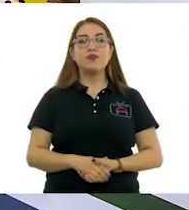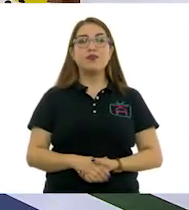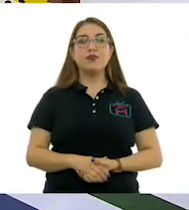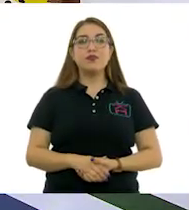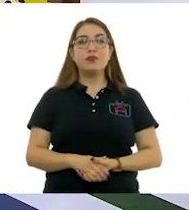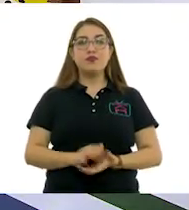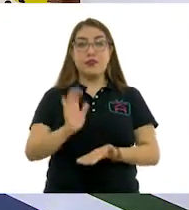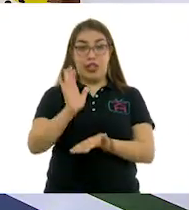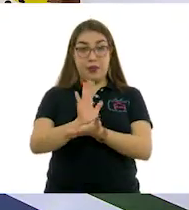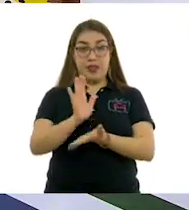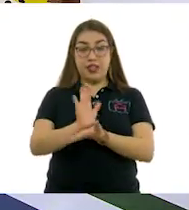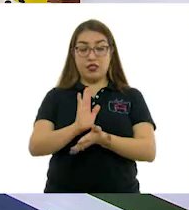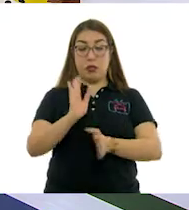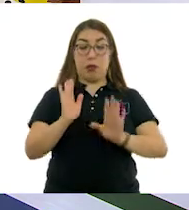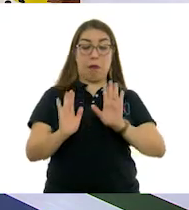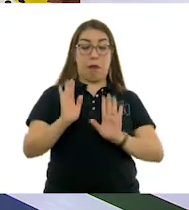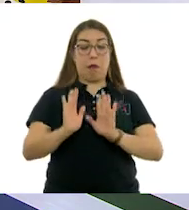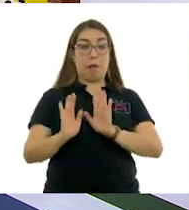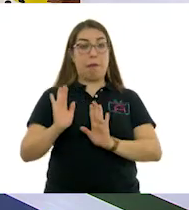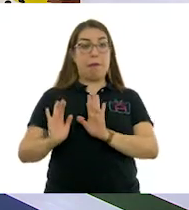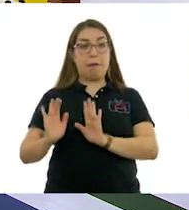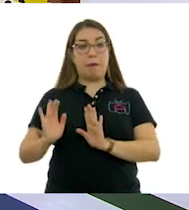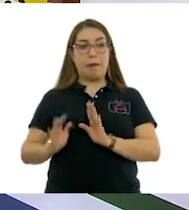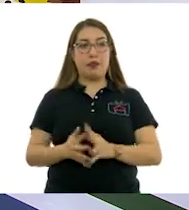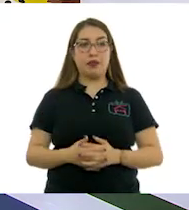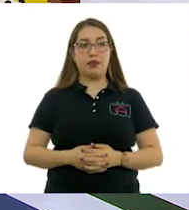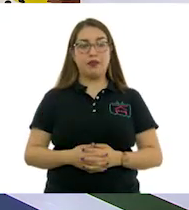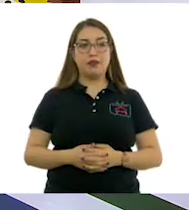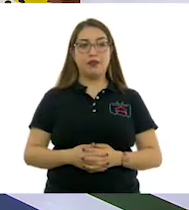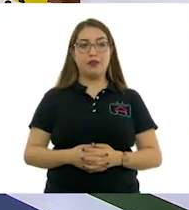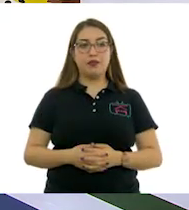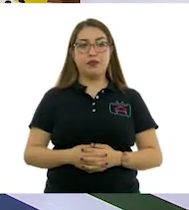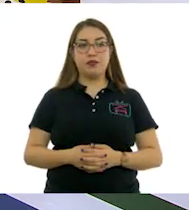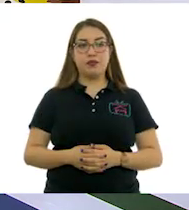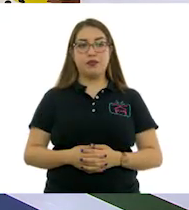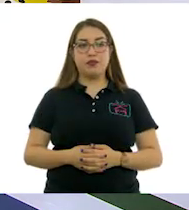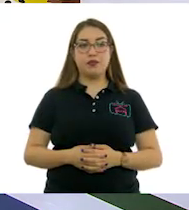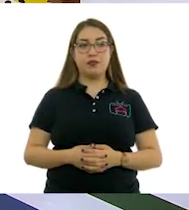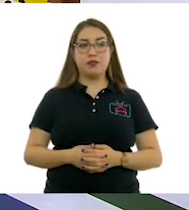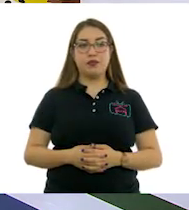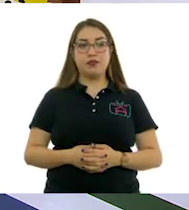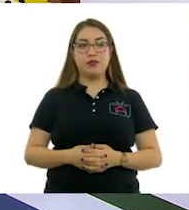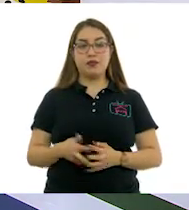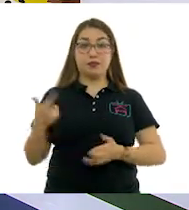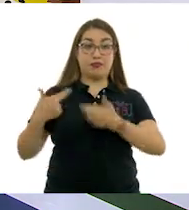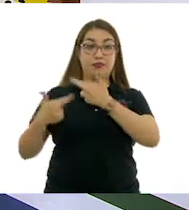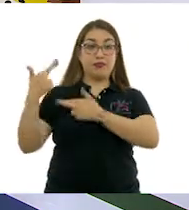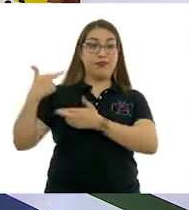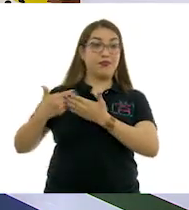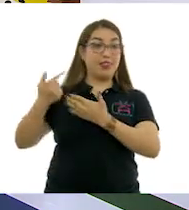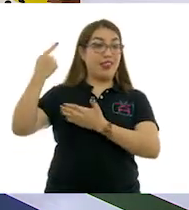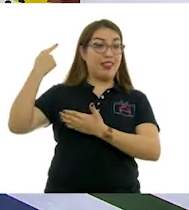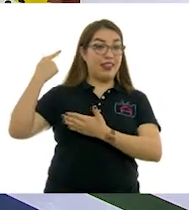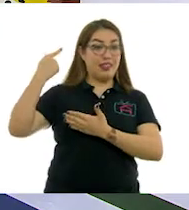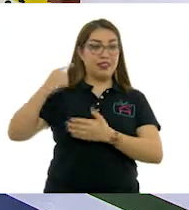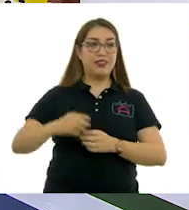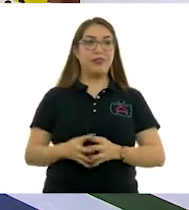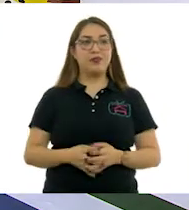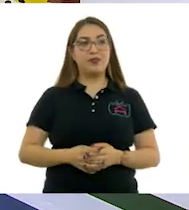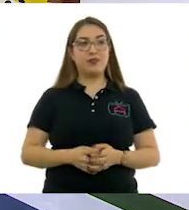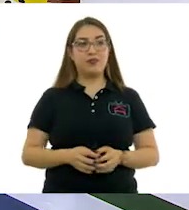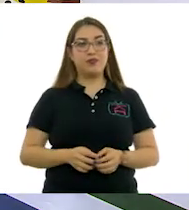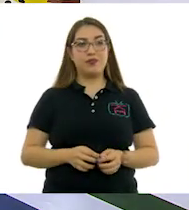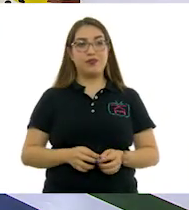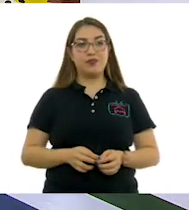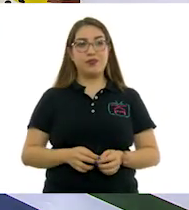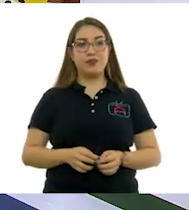con los talones, en la misma trayectoria. La misma trayectoria era hacia adelante, entonces voy hacia atrás. Exactamente. Con los talones.